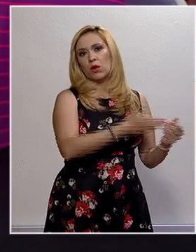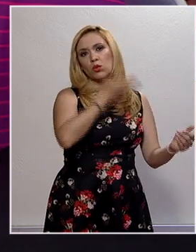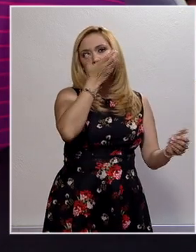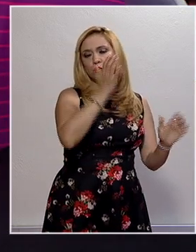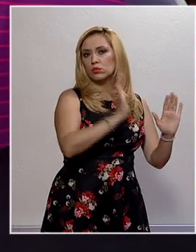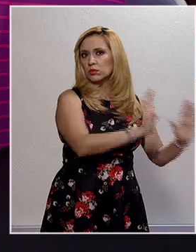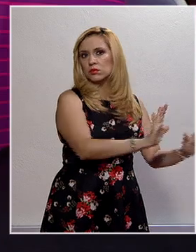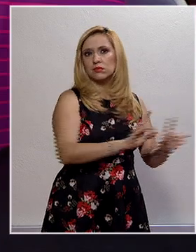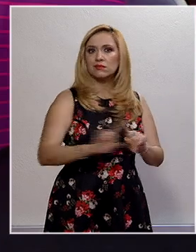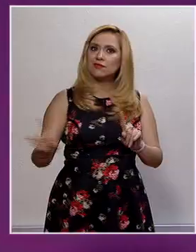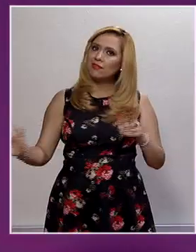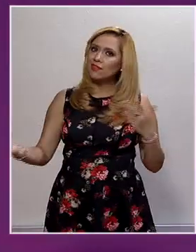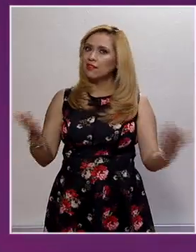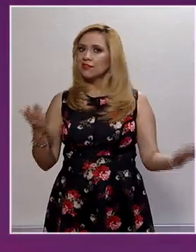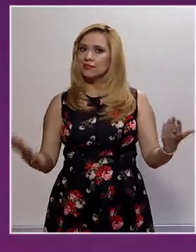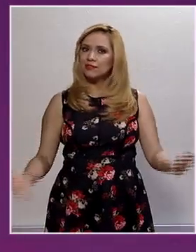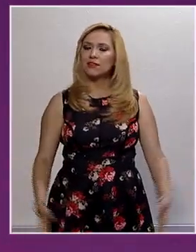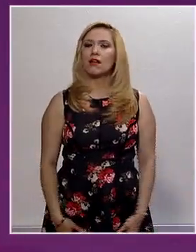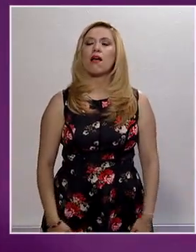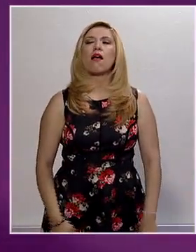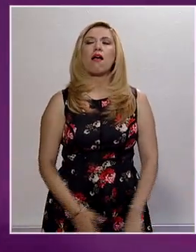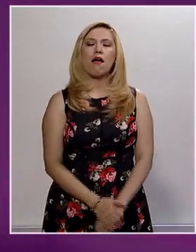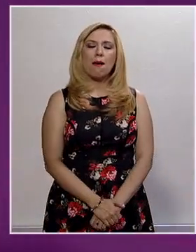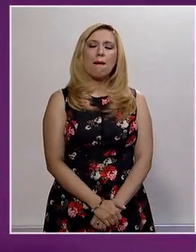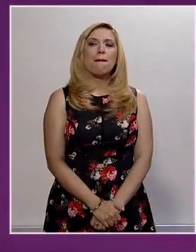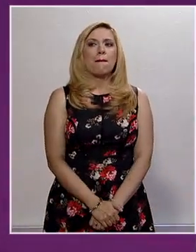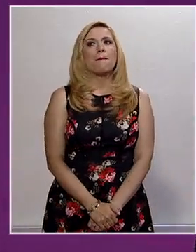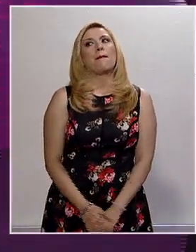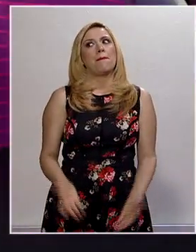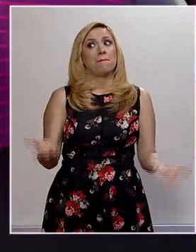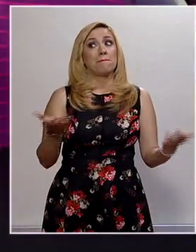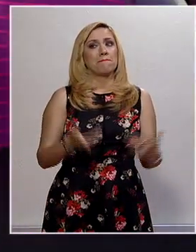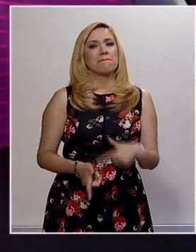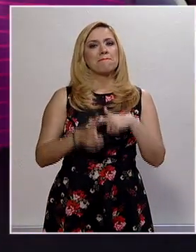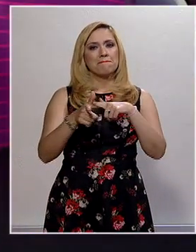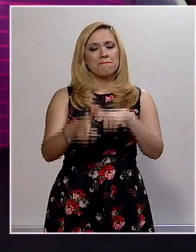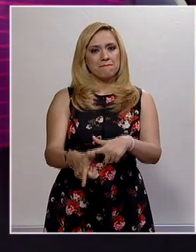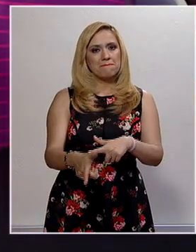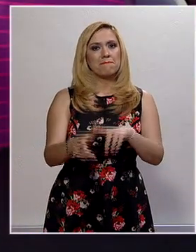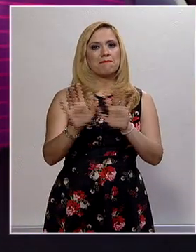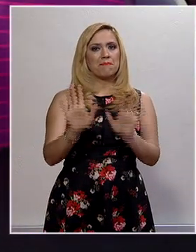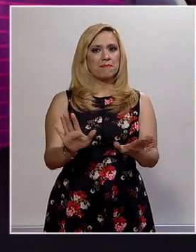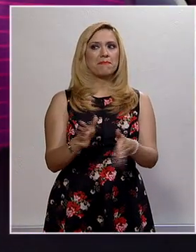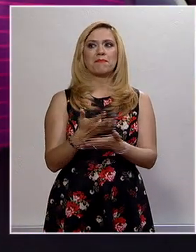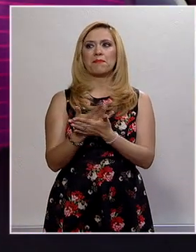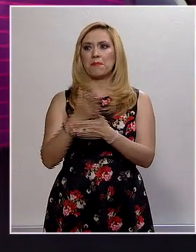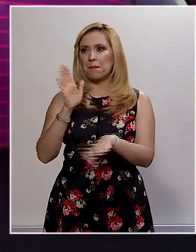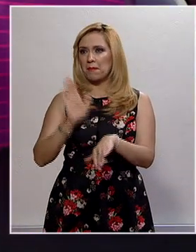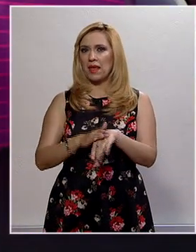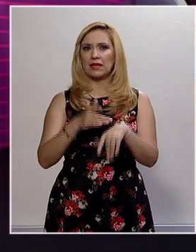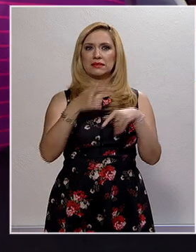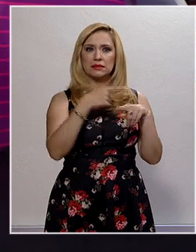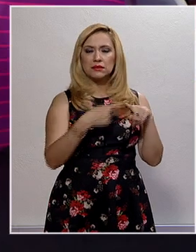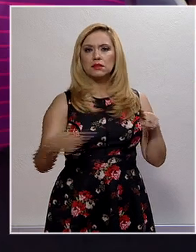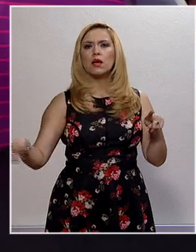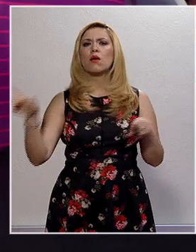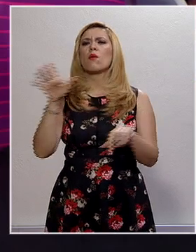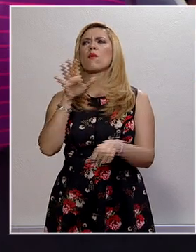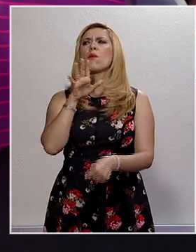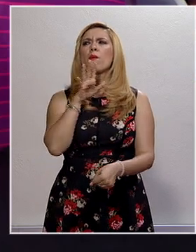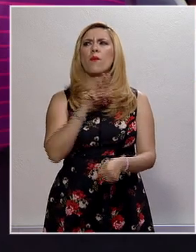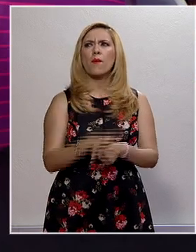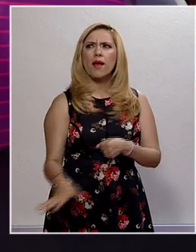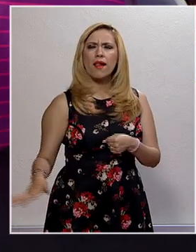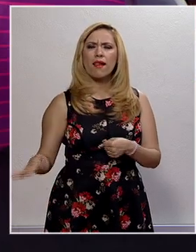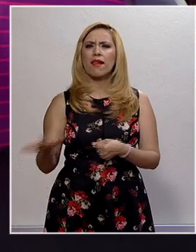no es femicida. Claro. Y para seguir pues con la sentencia, ya empezar a entrar un poco más, Cecil, ¿cuáles